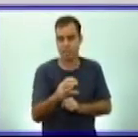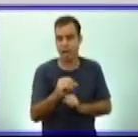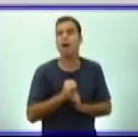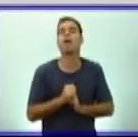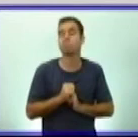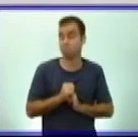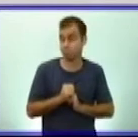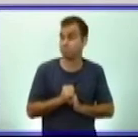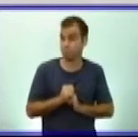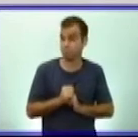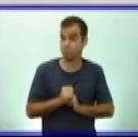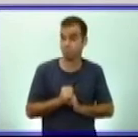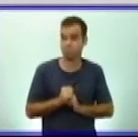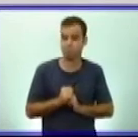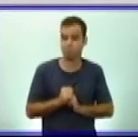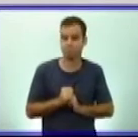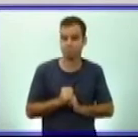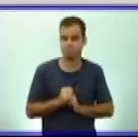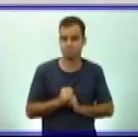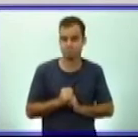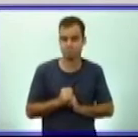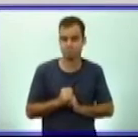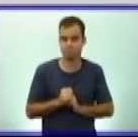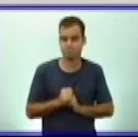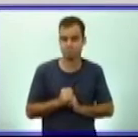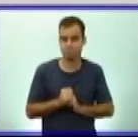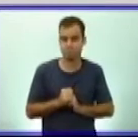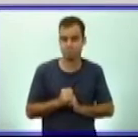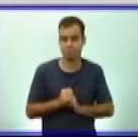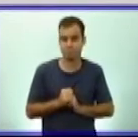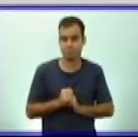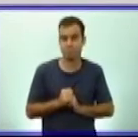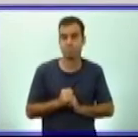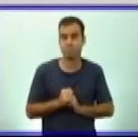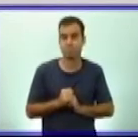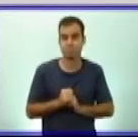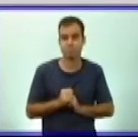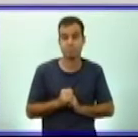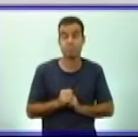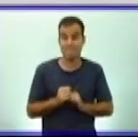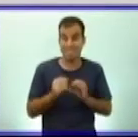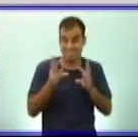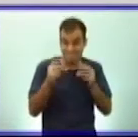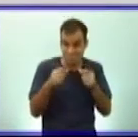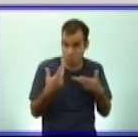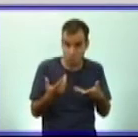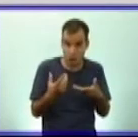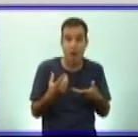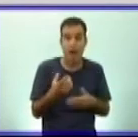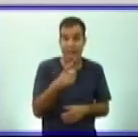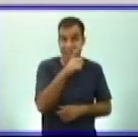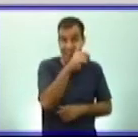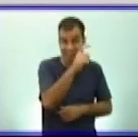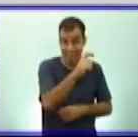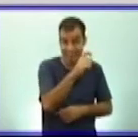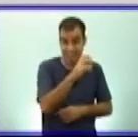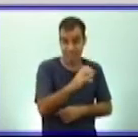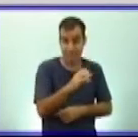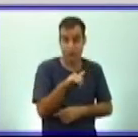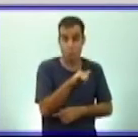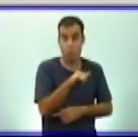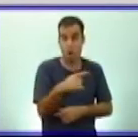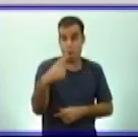y que sus valores de reactancia son función de la frecuencia de las oscilaciones forzadas